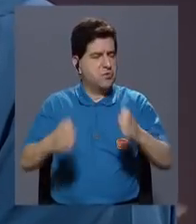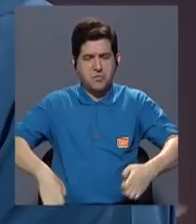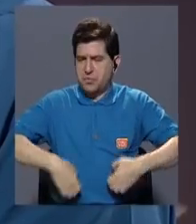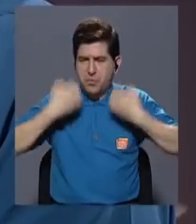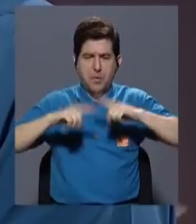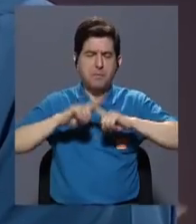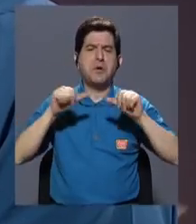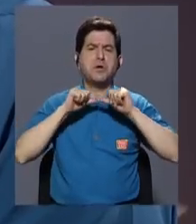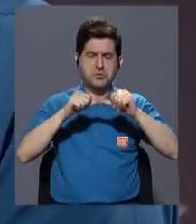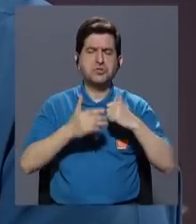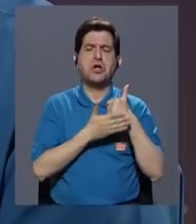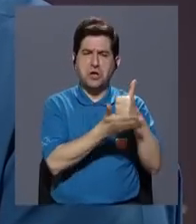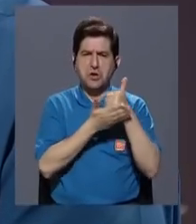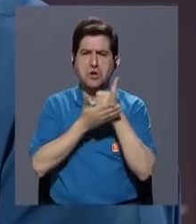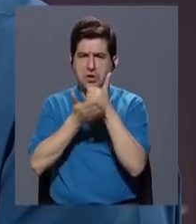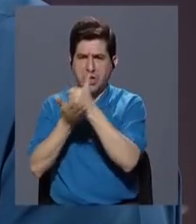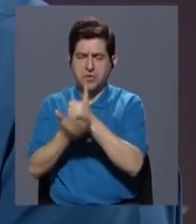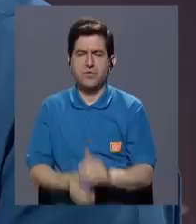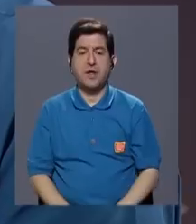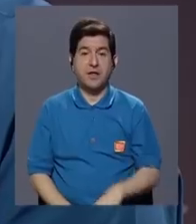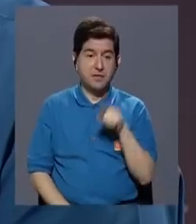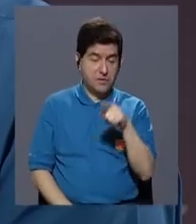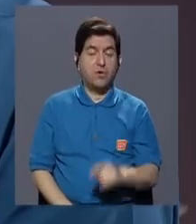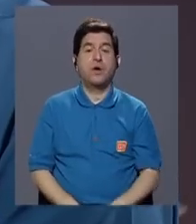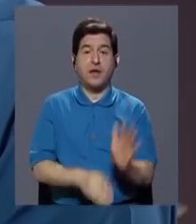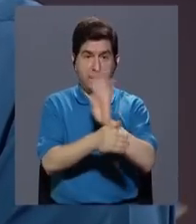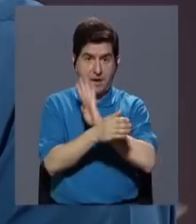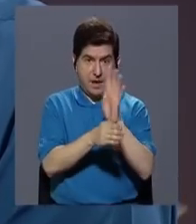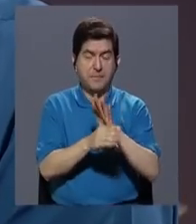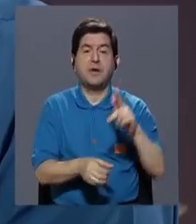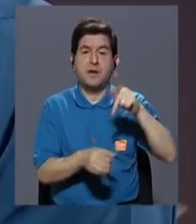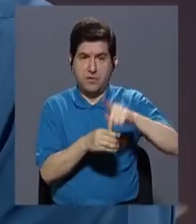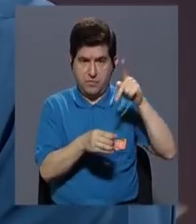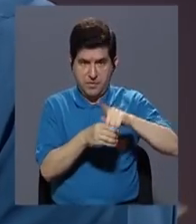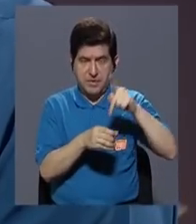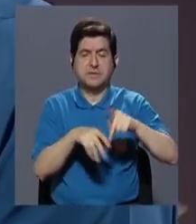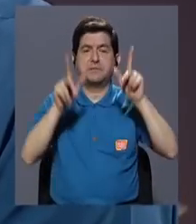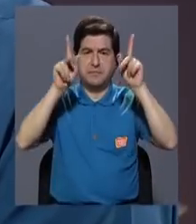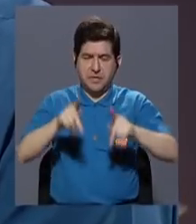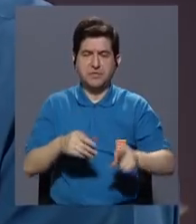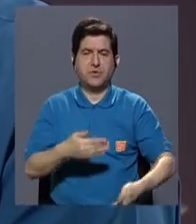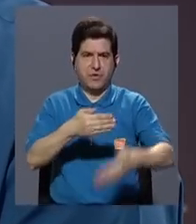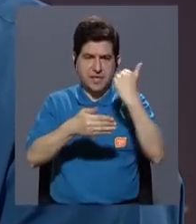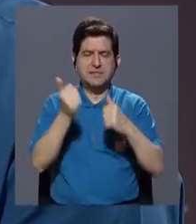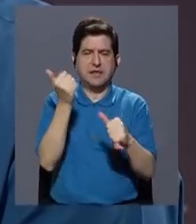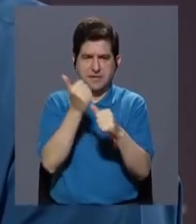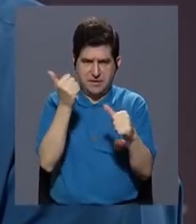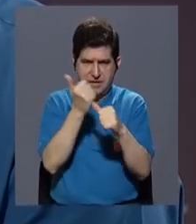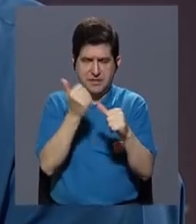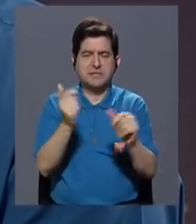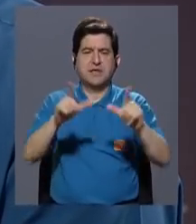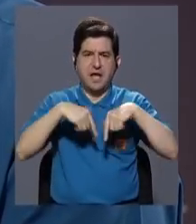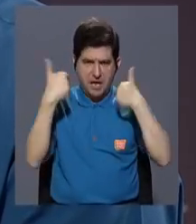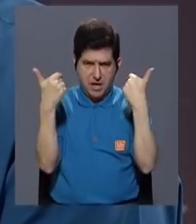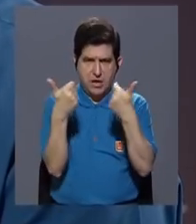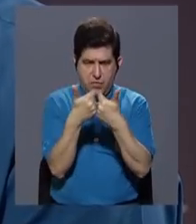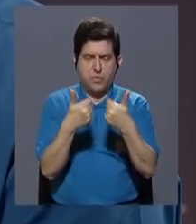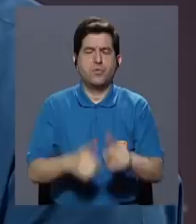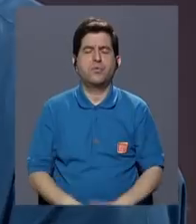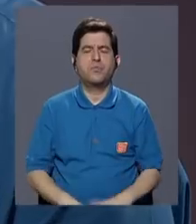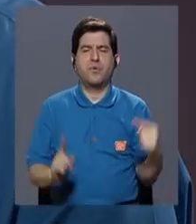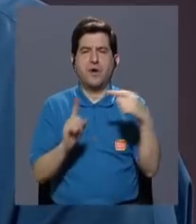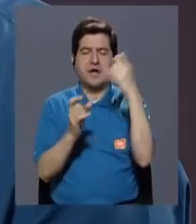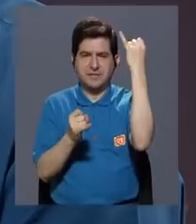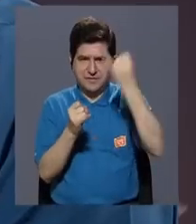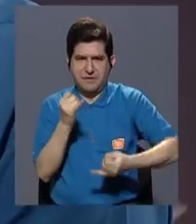colectivo en la actualidad nos seguimos colaborando muchos de los créditos están asociados a gente que asesoró que colaboró o que